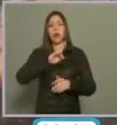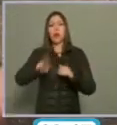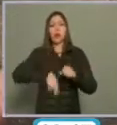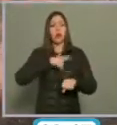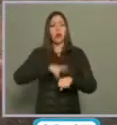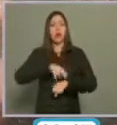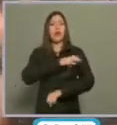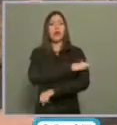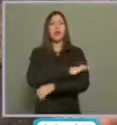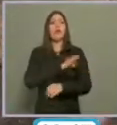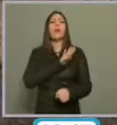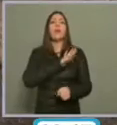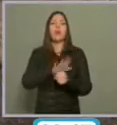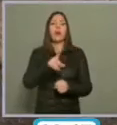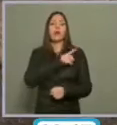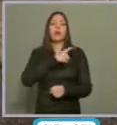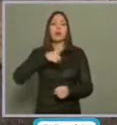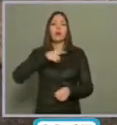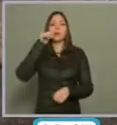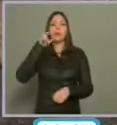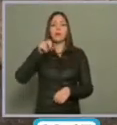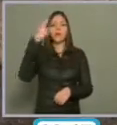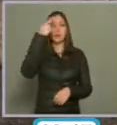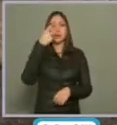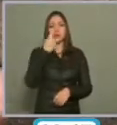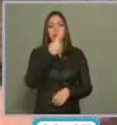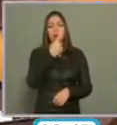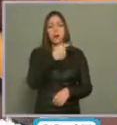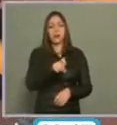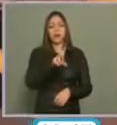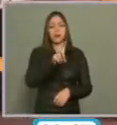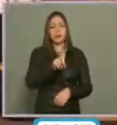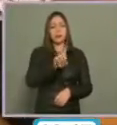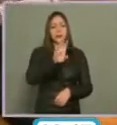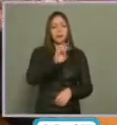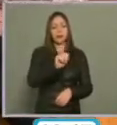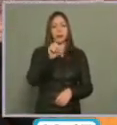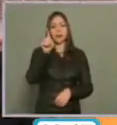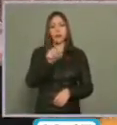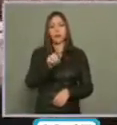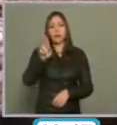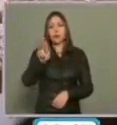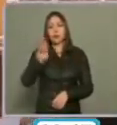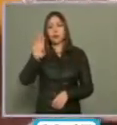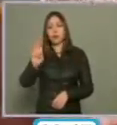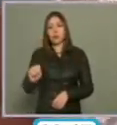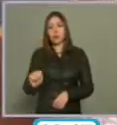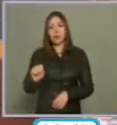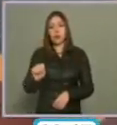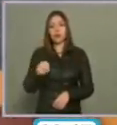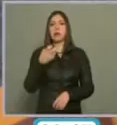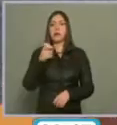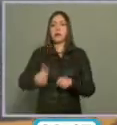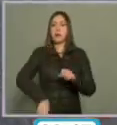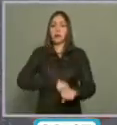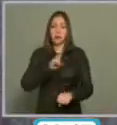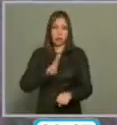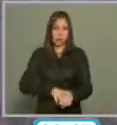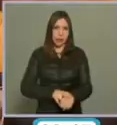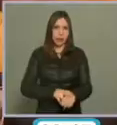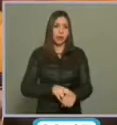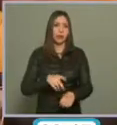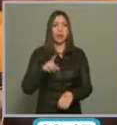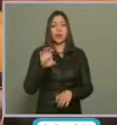persona- periódicamente se tiene que Exactamente. estar Está checando, ¿no? Hasta 139, O una 89 hipertensa. se considera normal. Ok. Hasta 139, 89.